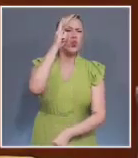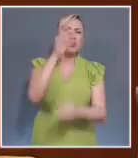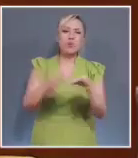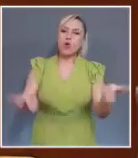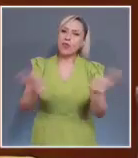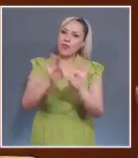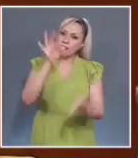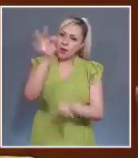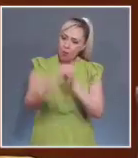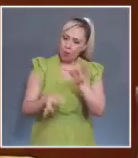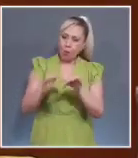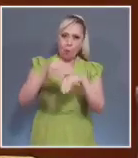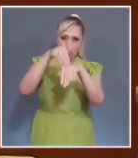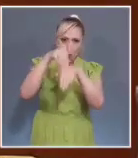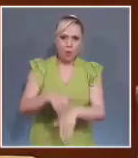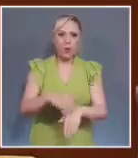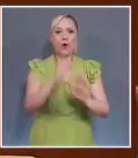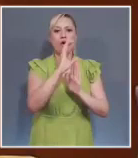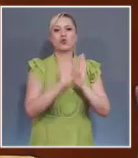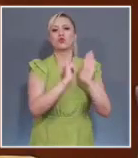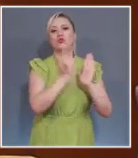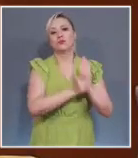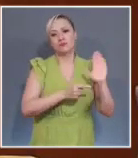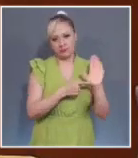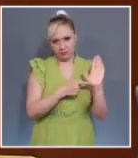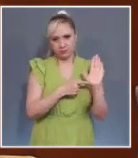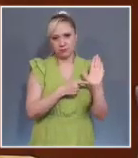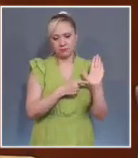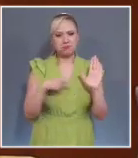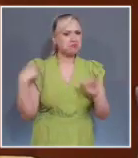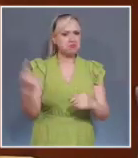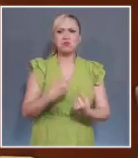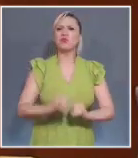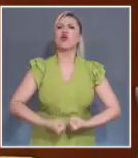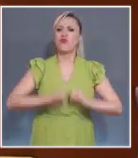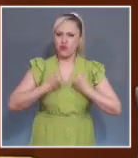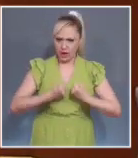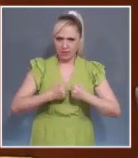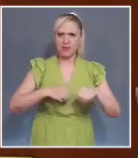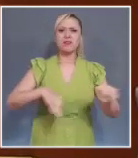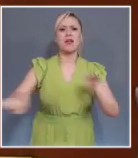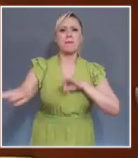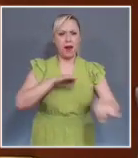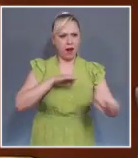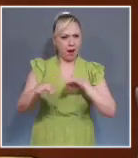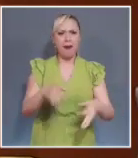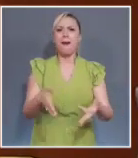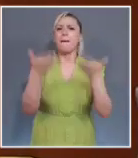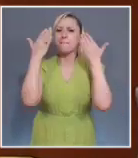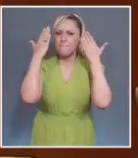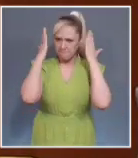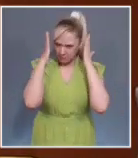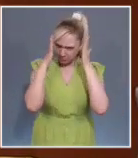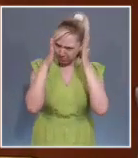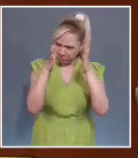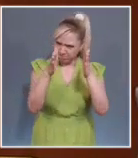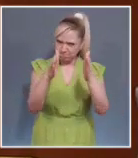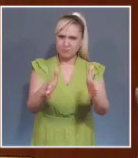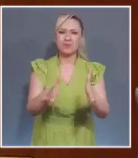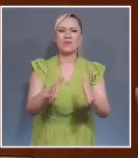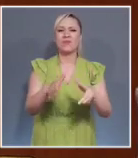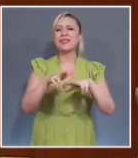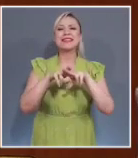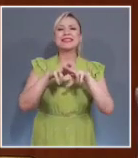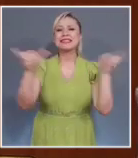el momento para decir estamos fuertes estamos convencidos de lo que hacemos en ese sentido nada nos va a doblar